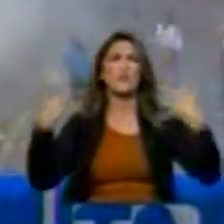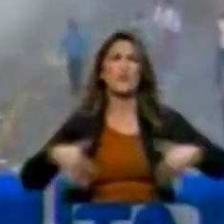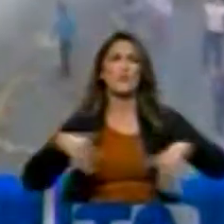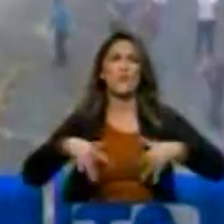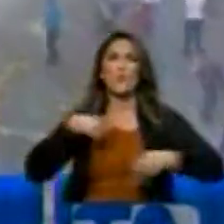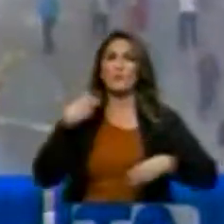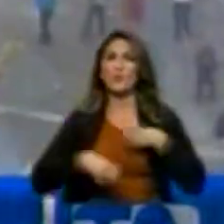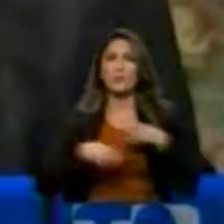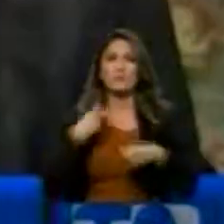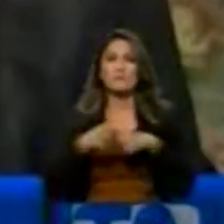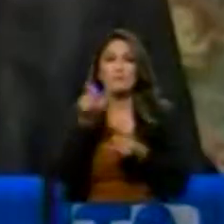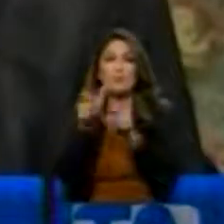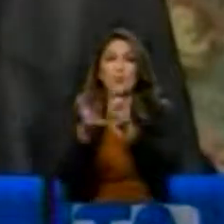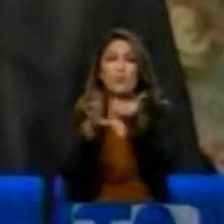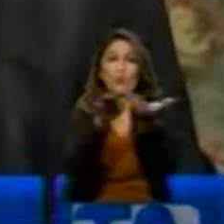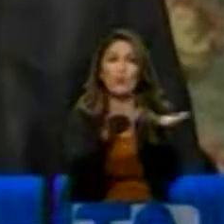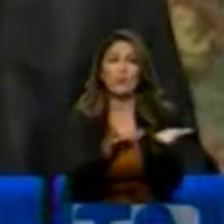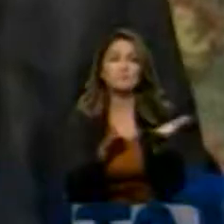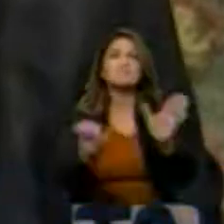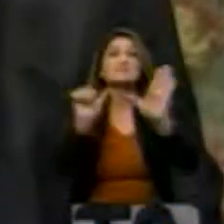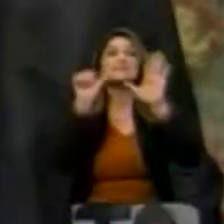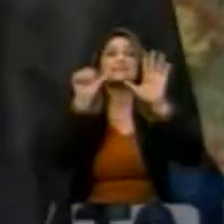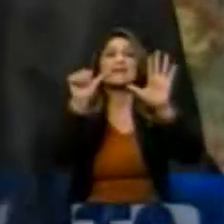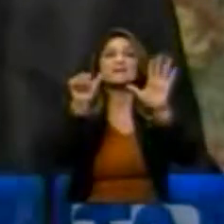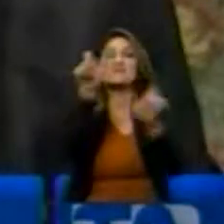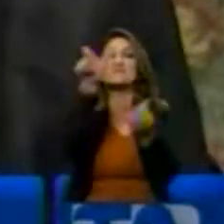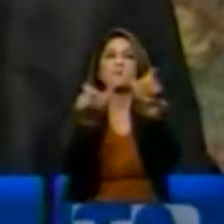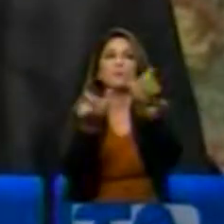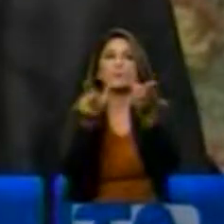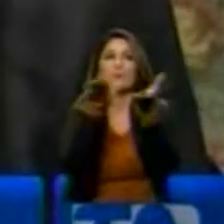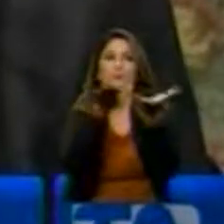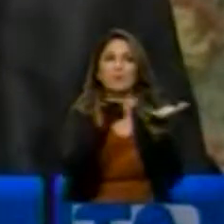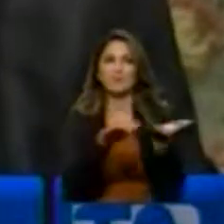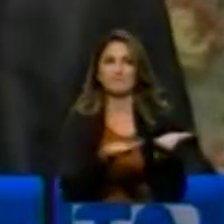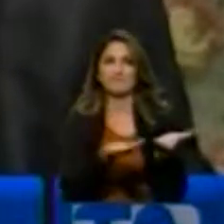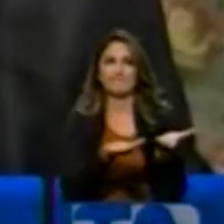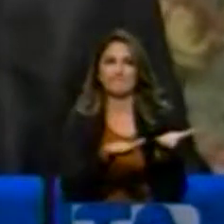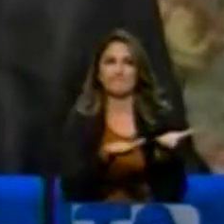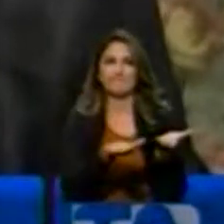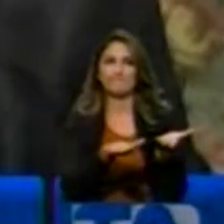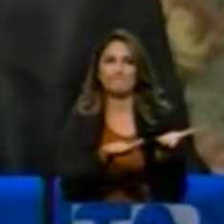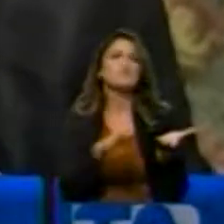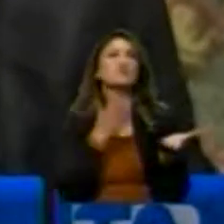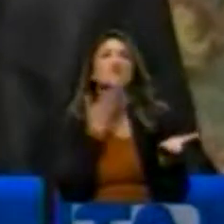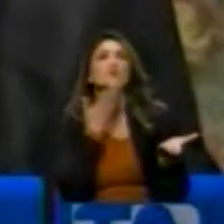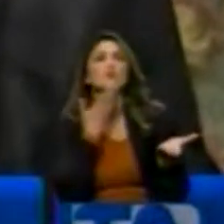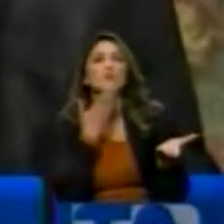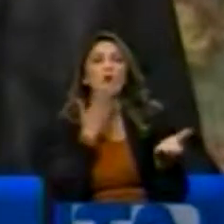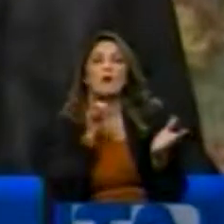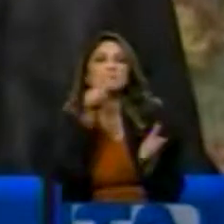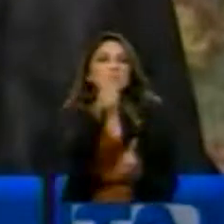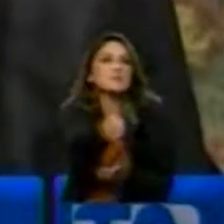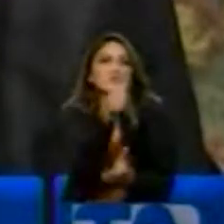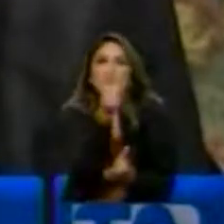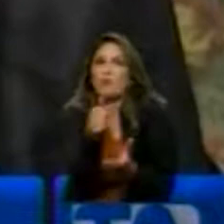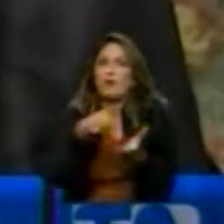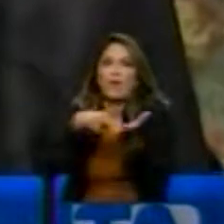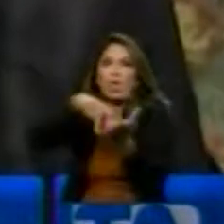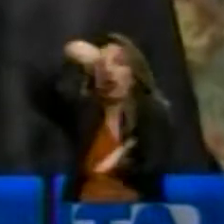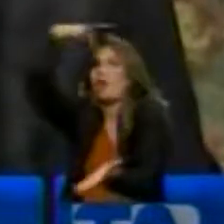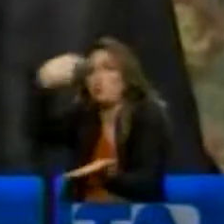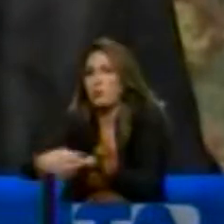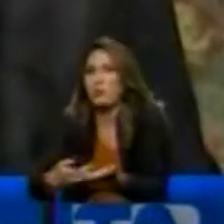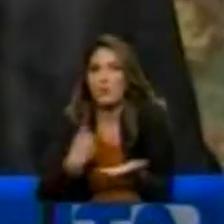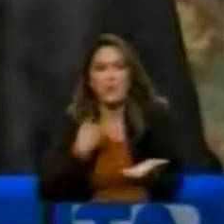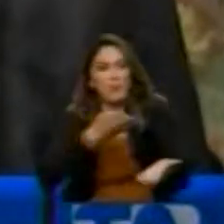es negativo. Tenemos 6 personas con muertes calificadas como accidentales por accidentes